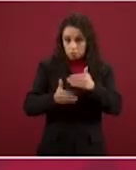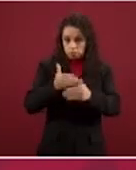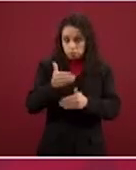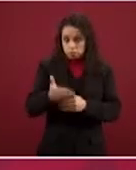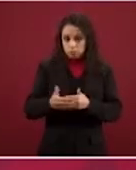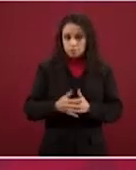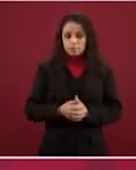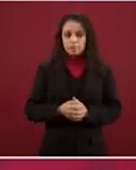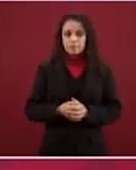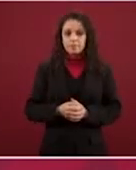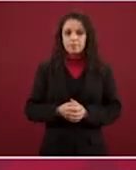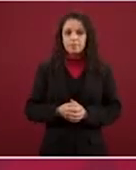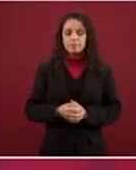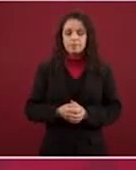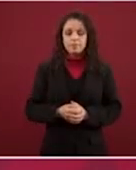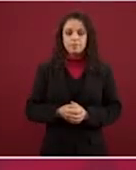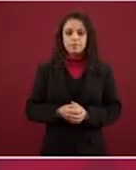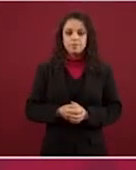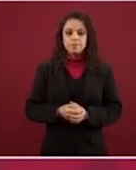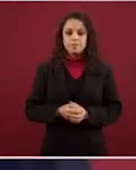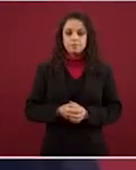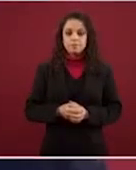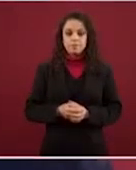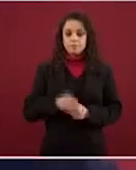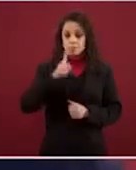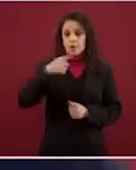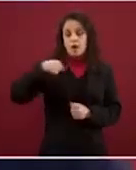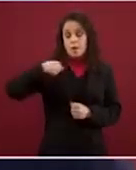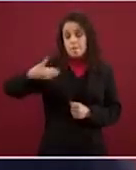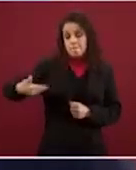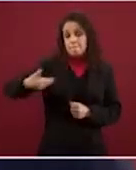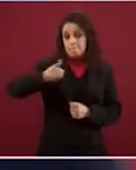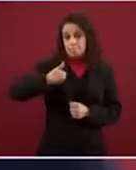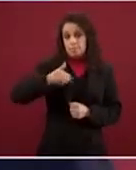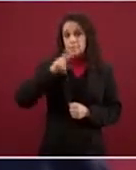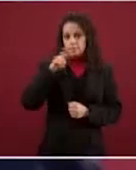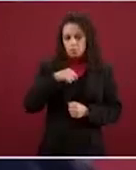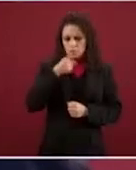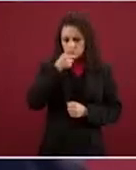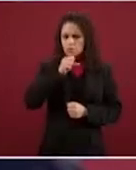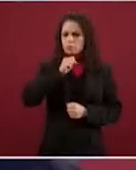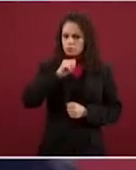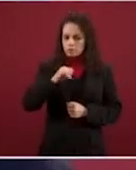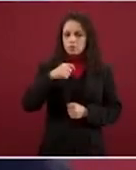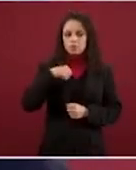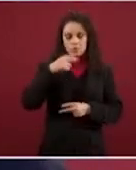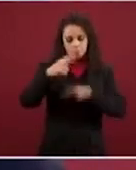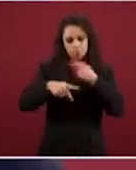Me lo pidieron, yo me comprometí a eso,